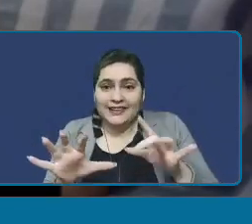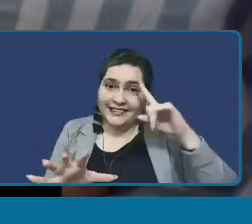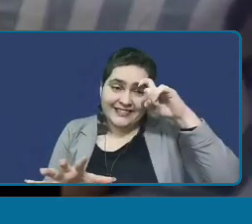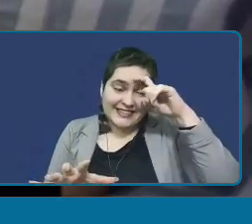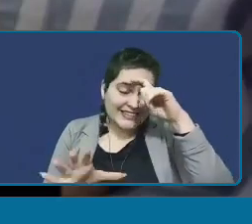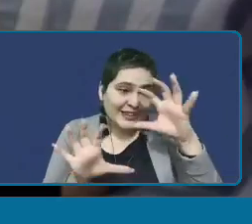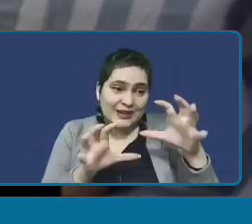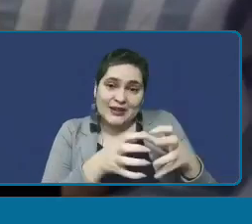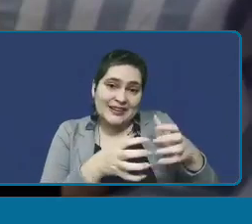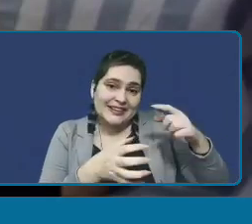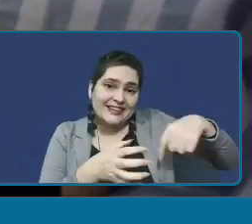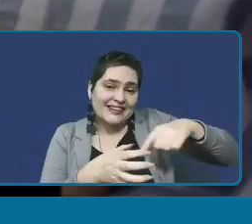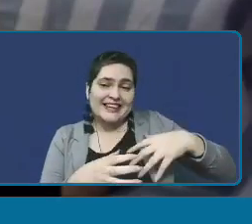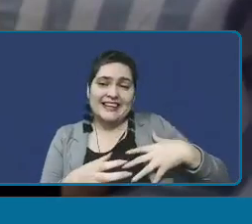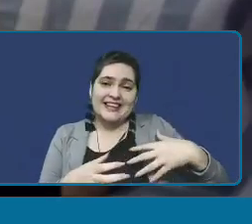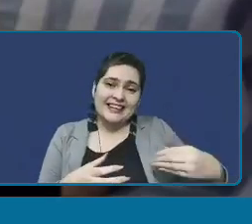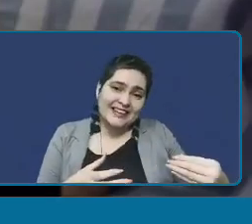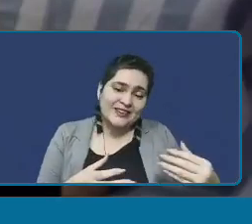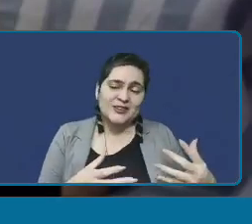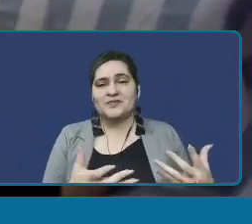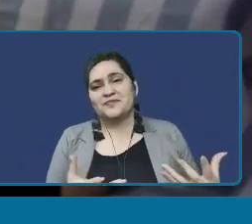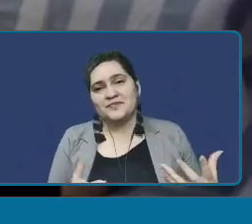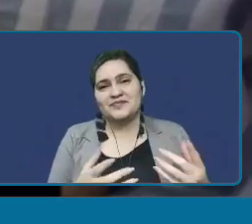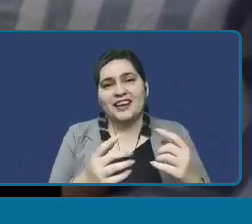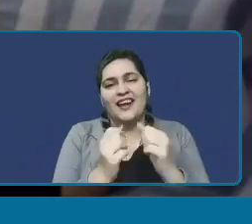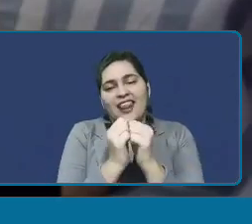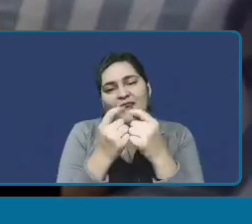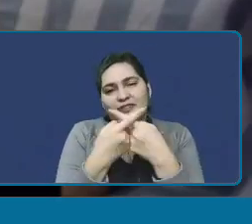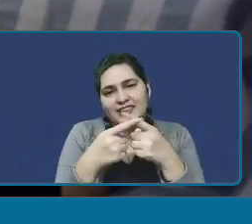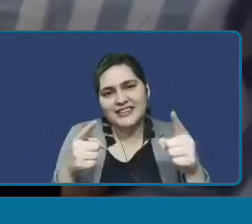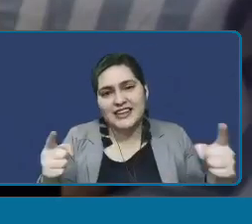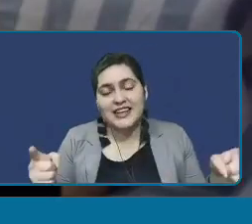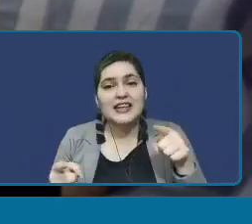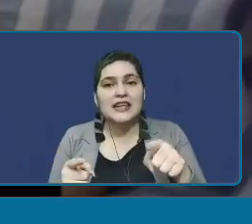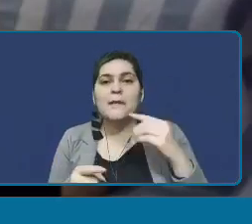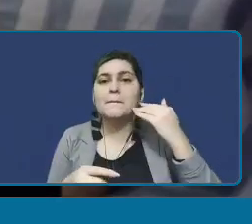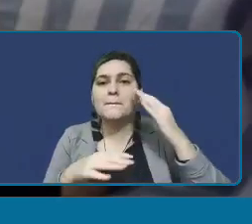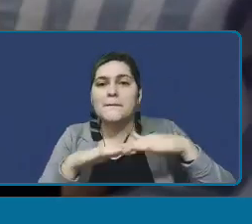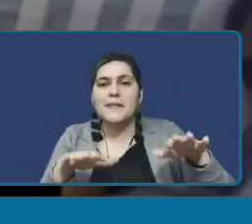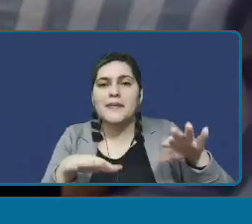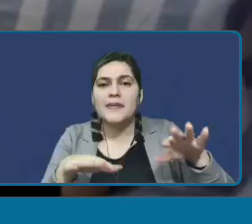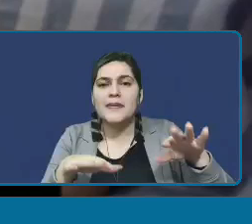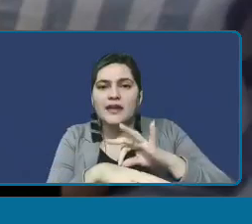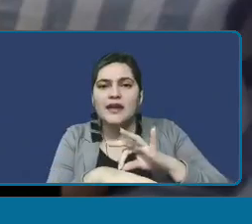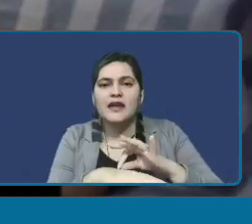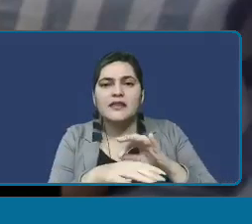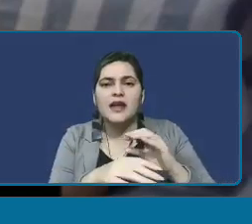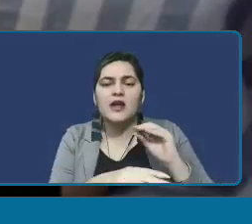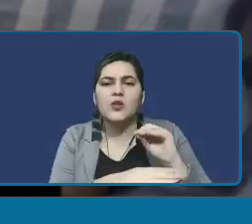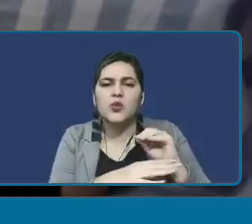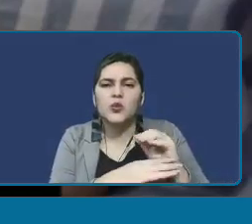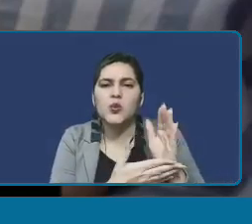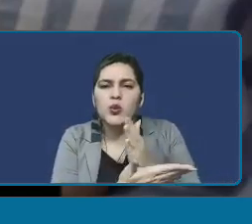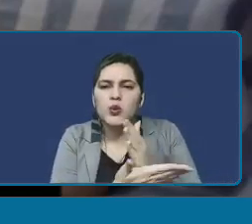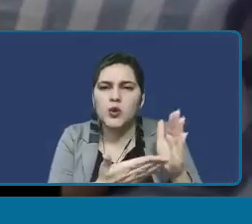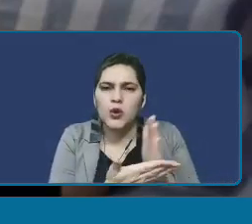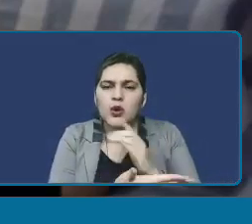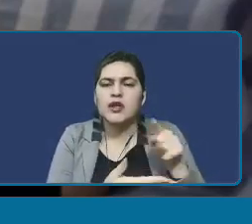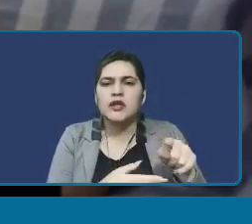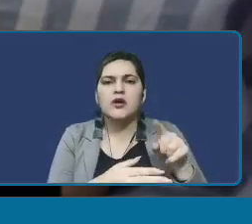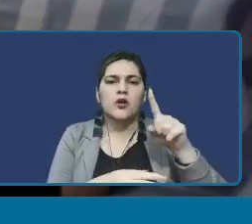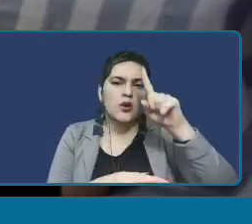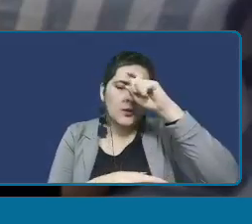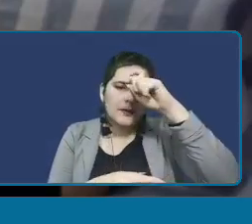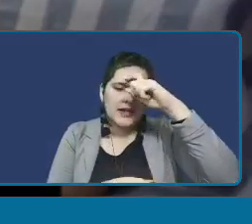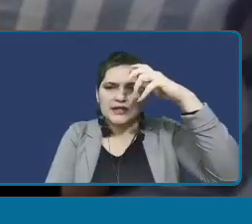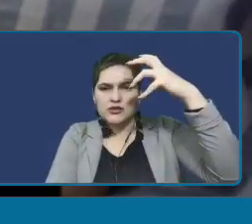casa. La doctora Elinor Sumelsu Cornejo es pediatra y nutrióloga de la Universidad de Chile, trabaja en el servicio de pediatría del Hospital de Quillota, en la región de Valparaíso,